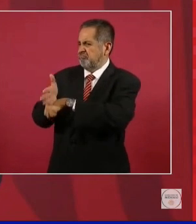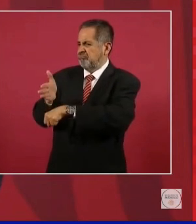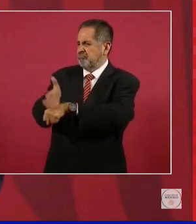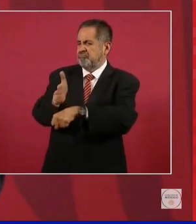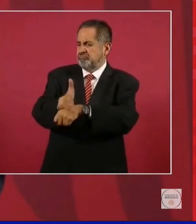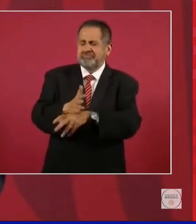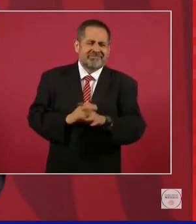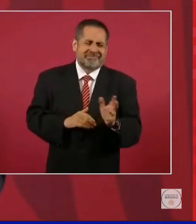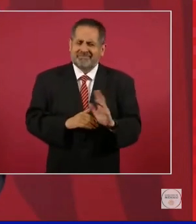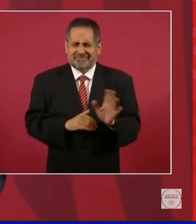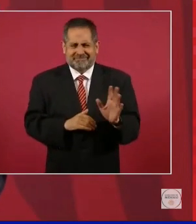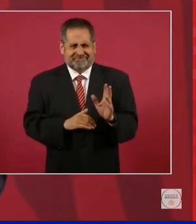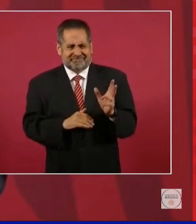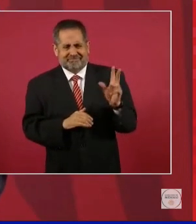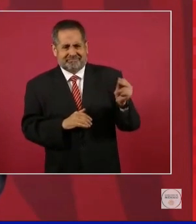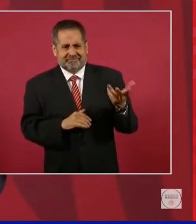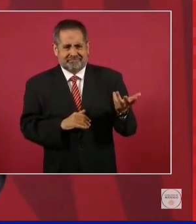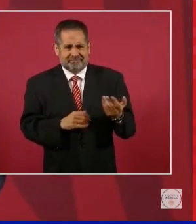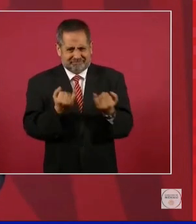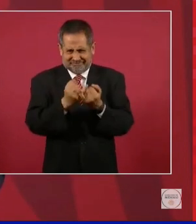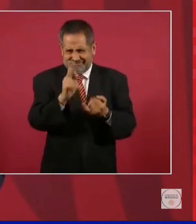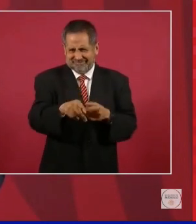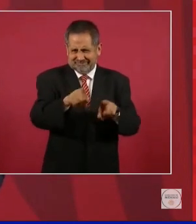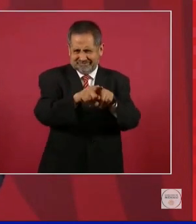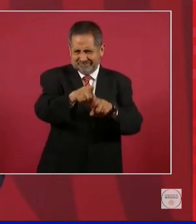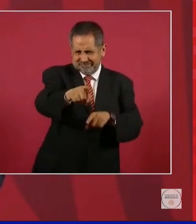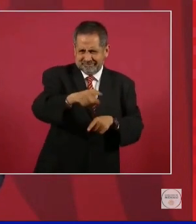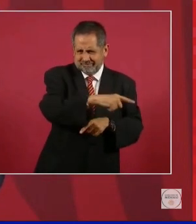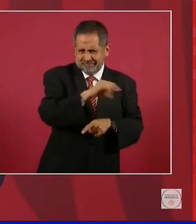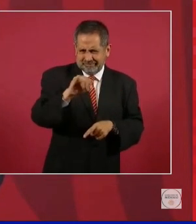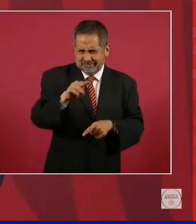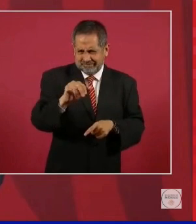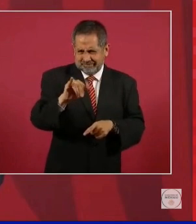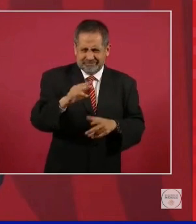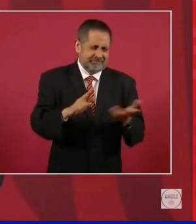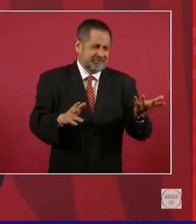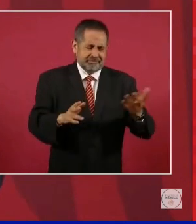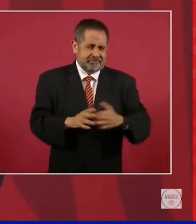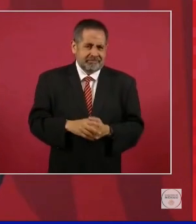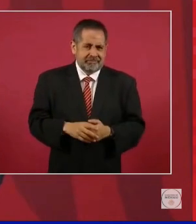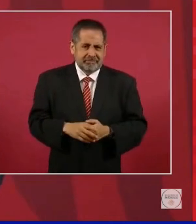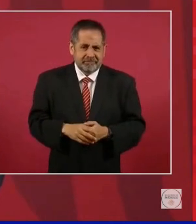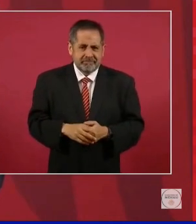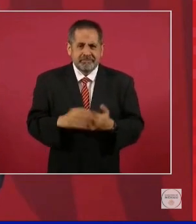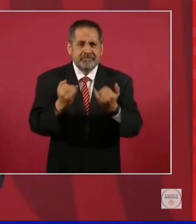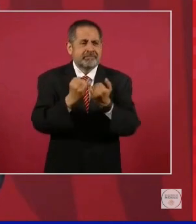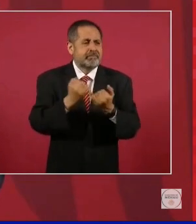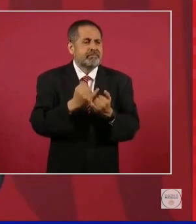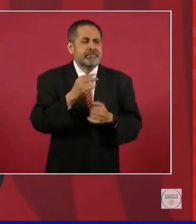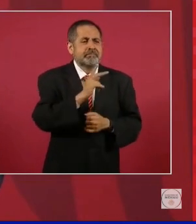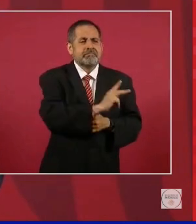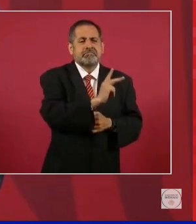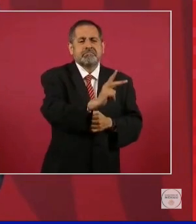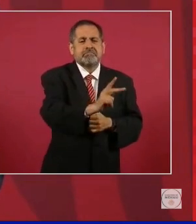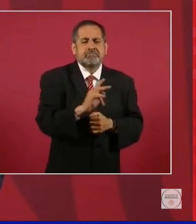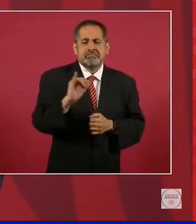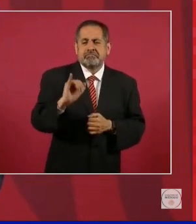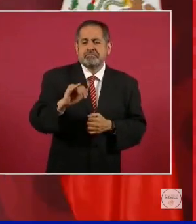a ciudadanos, como en este caso, ¿no? Es algo parecido a lo del INE